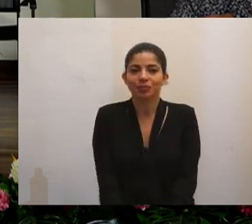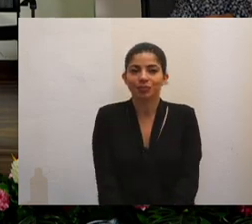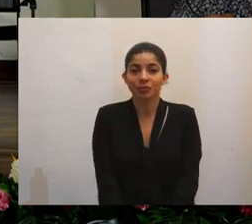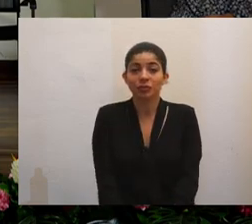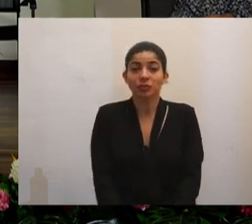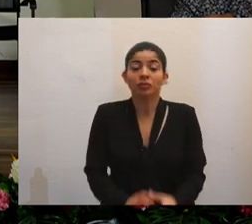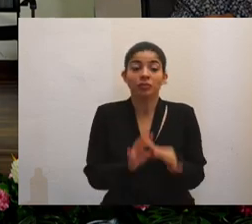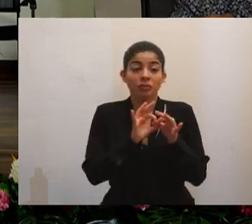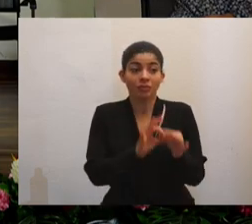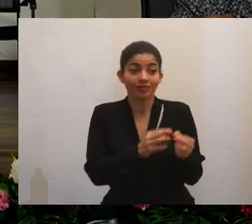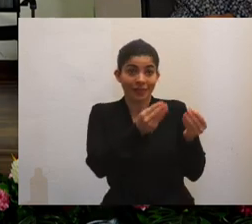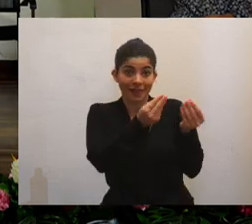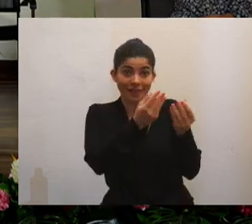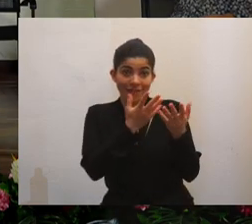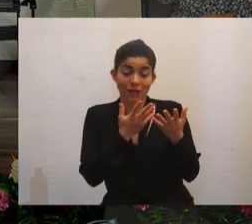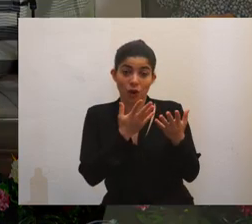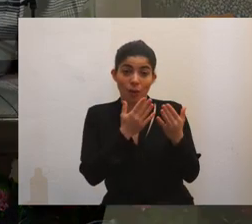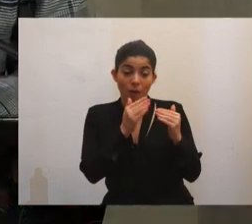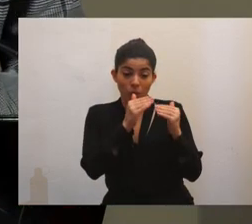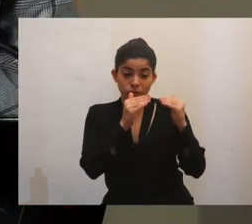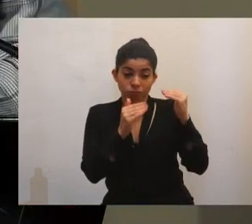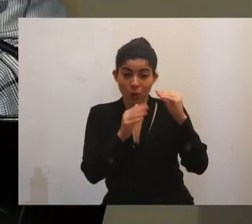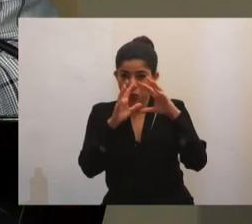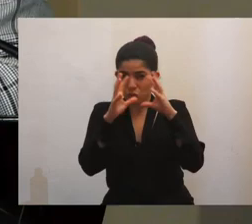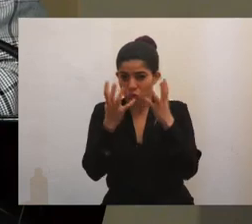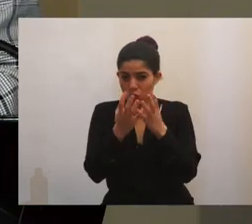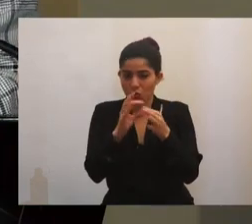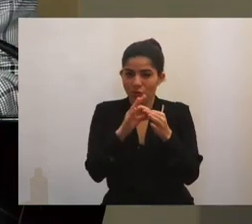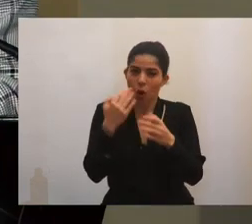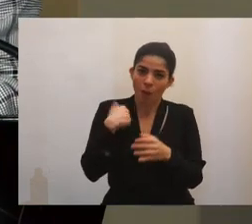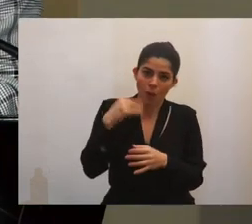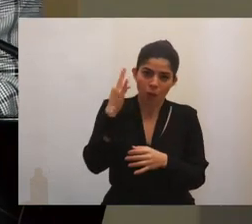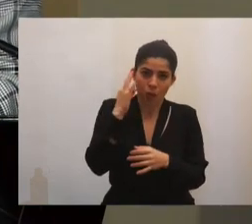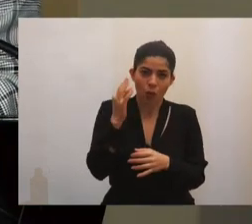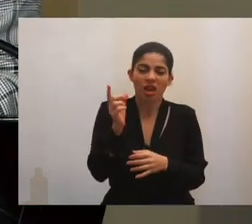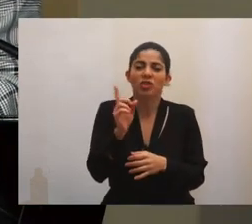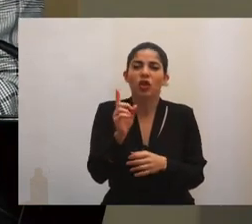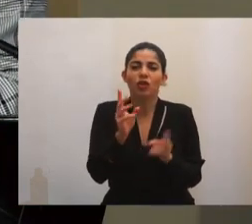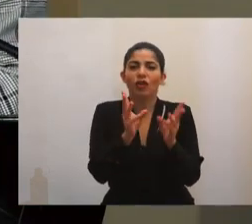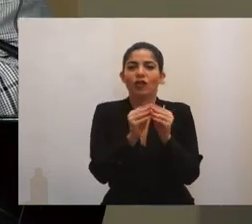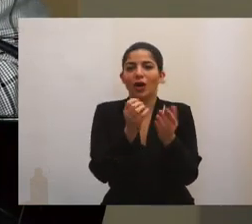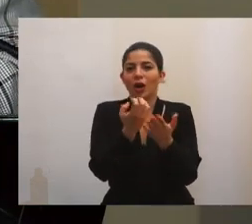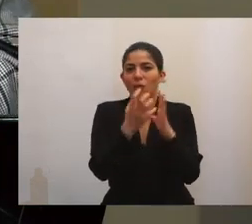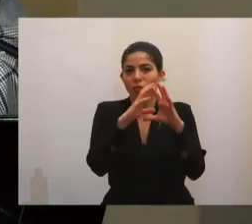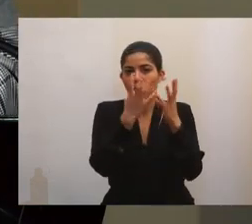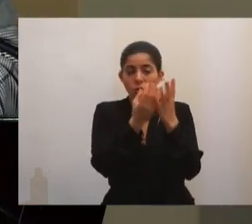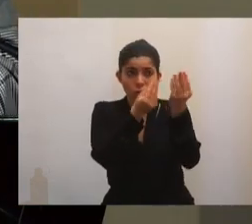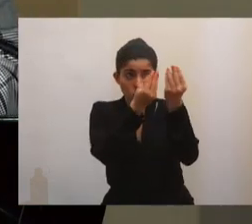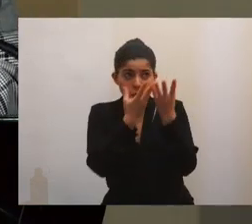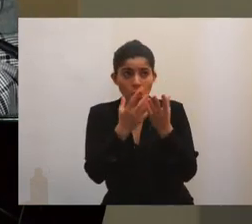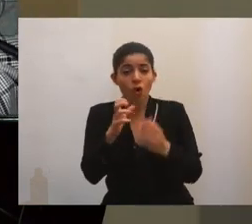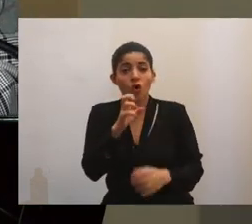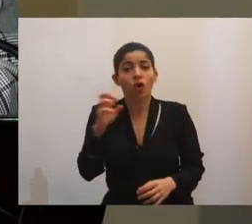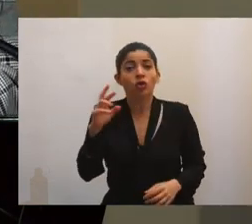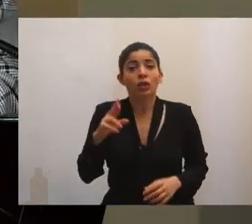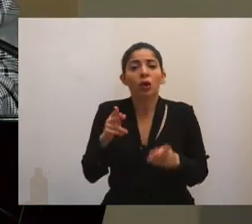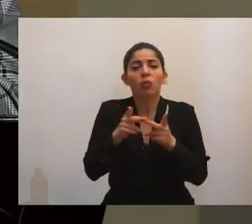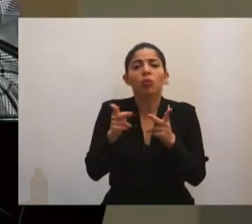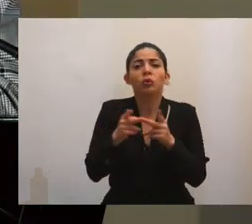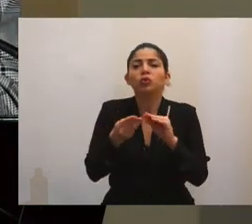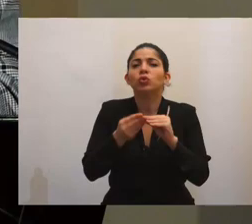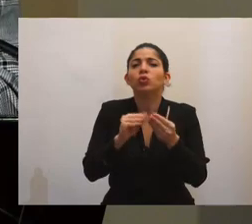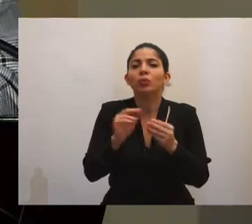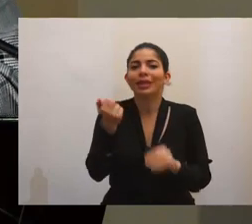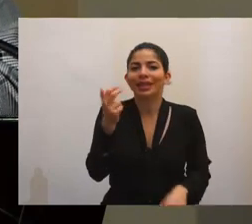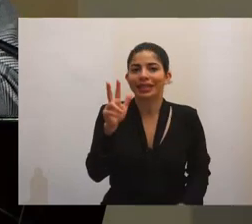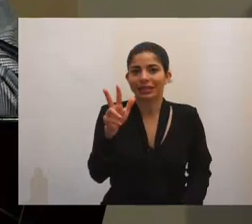De acuerdo con el informe de brecha global de género del Foro Económico Mundial, Costa Rica ocupa el puesto número